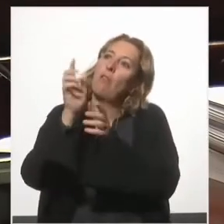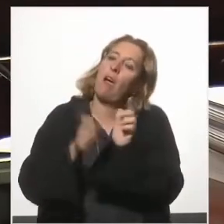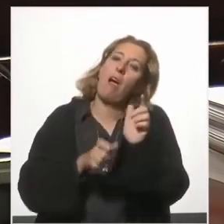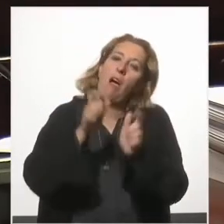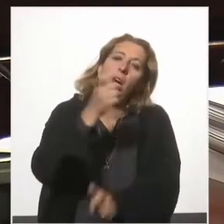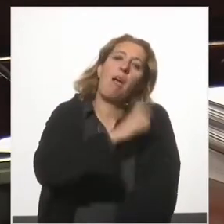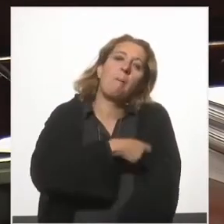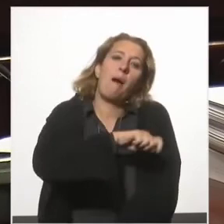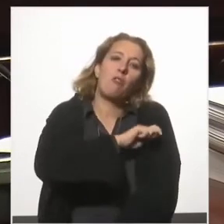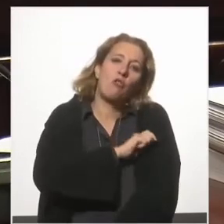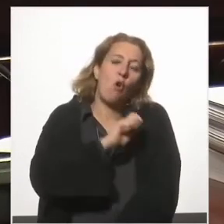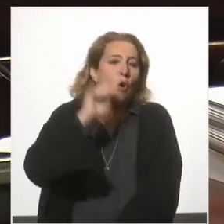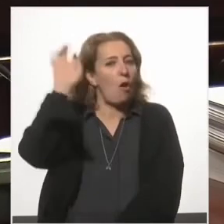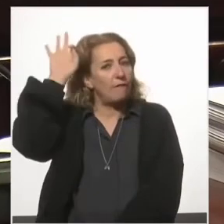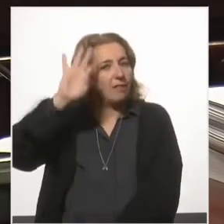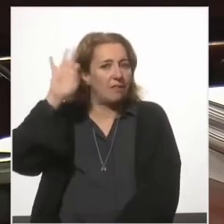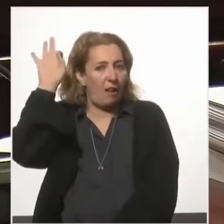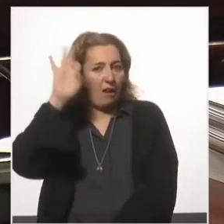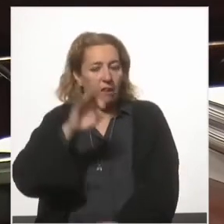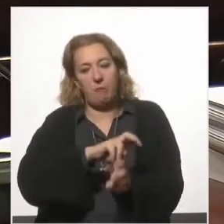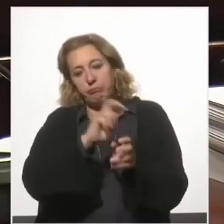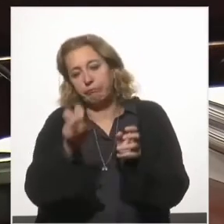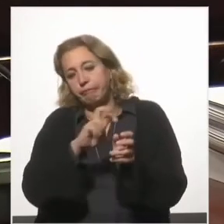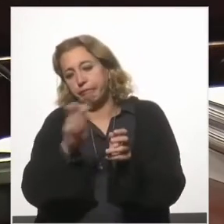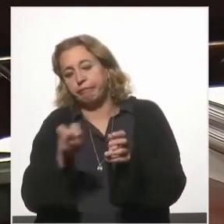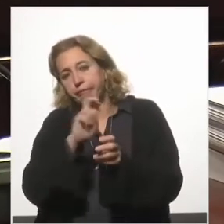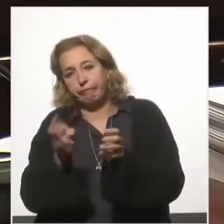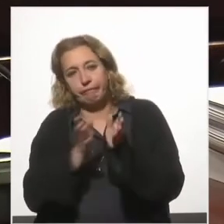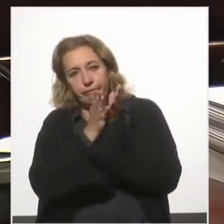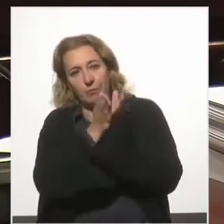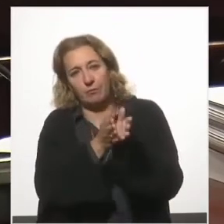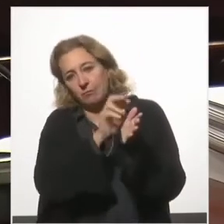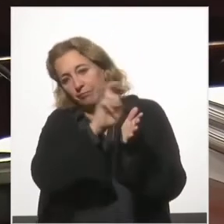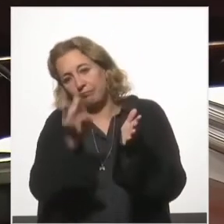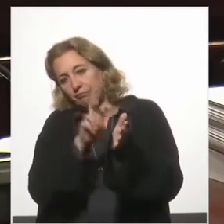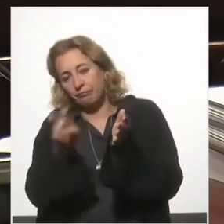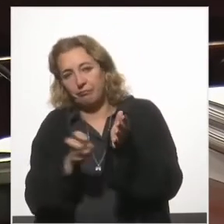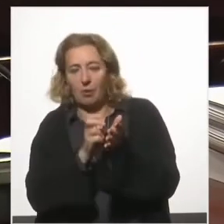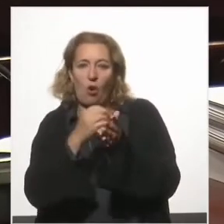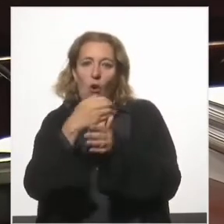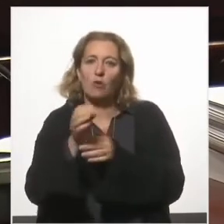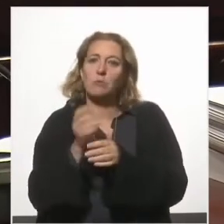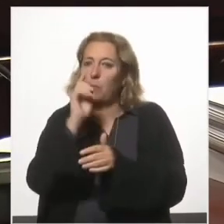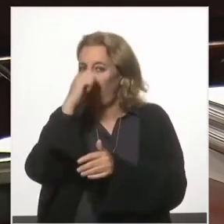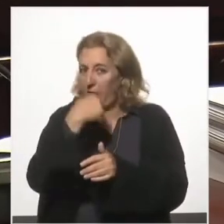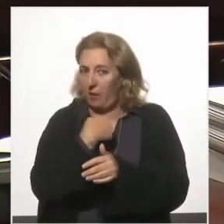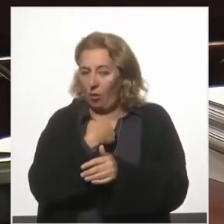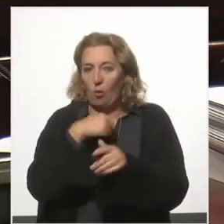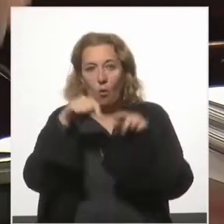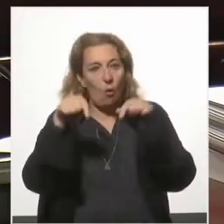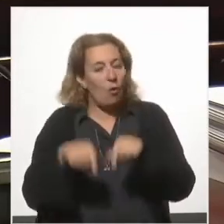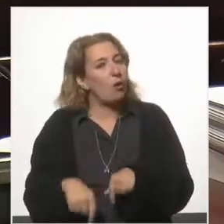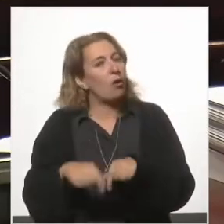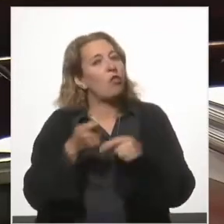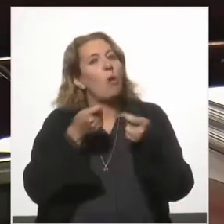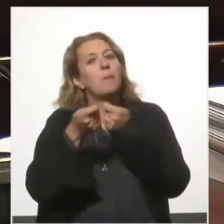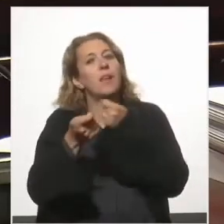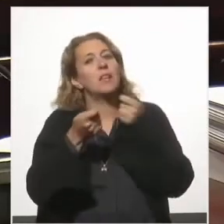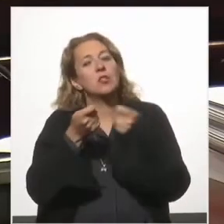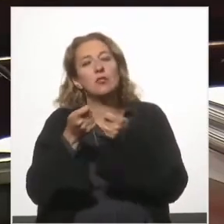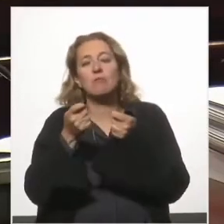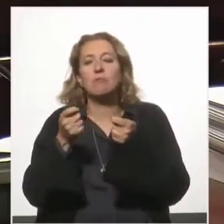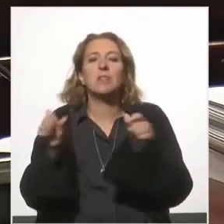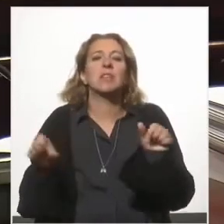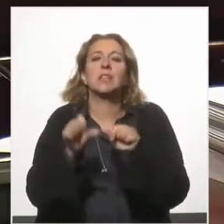británica desembarcando en las costas de Montevideo. Hoy la dominación se ejerce